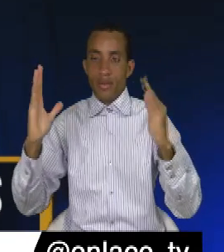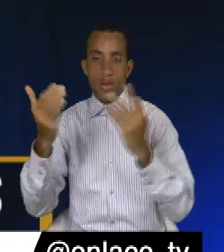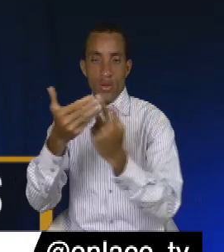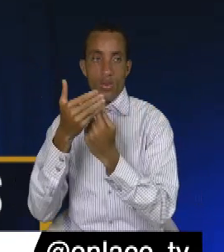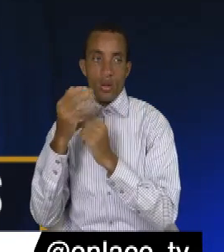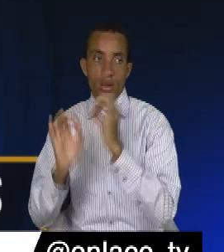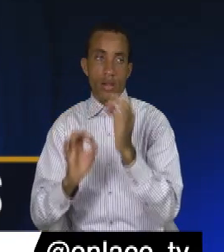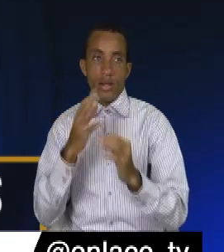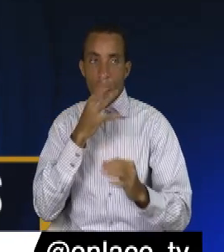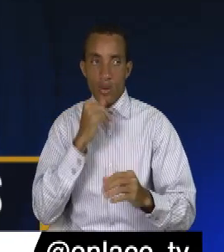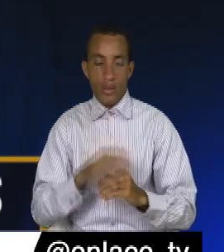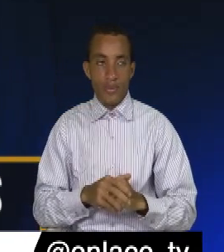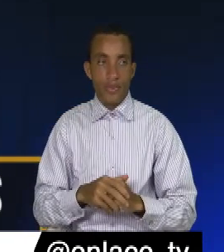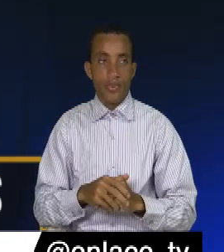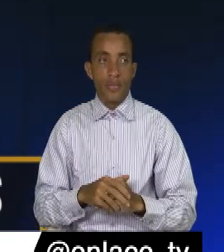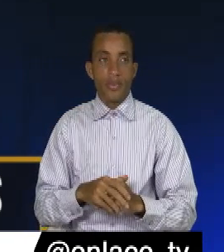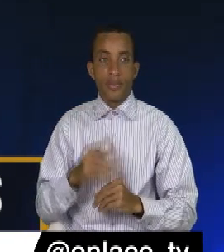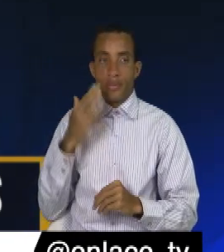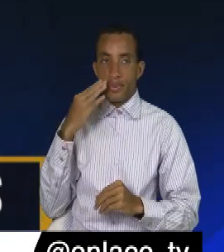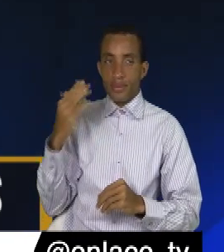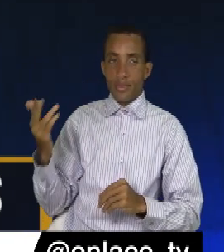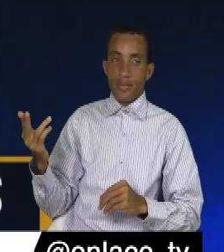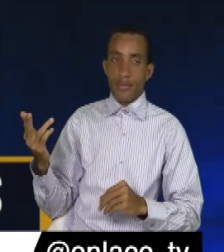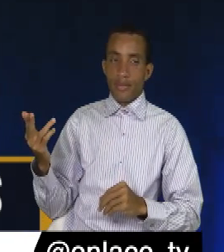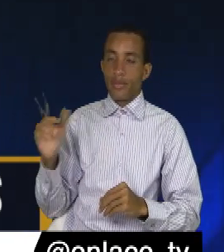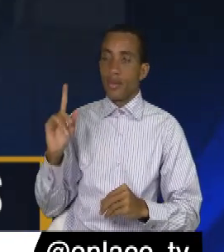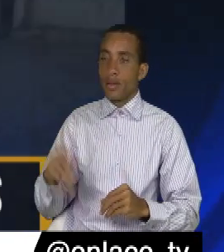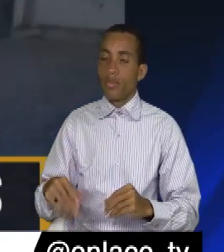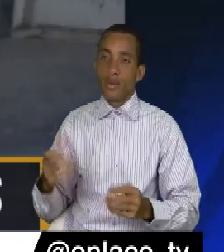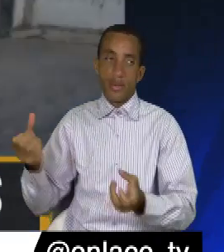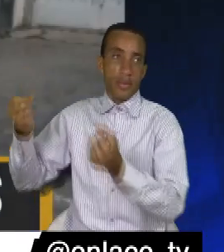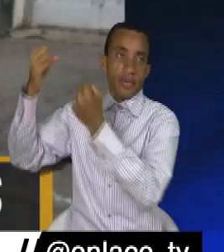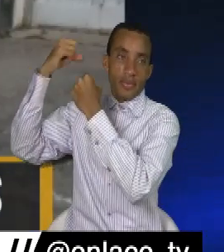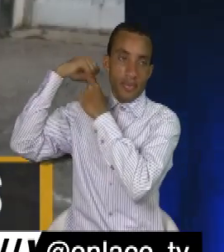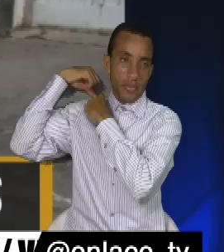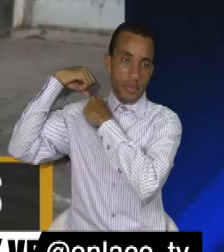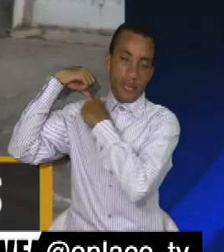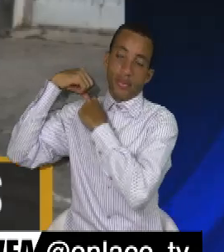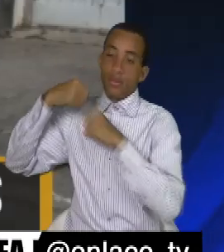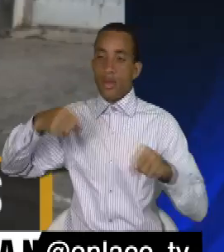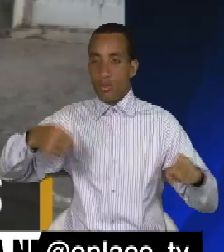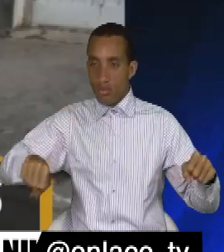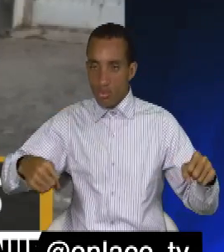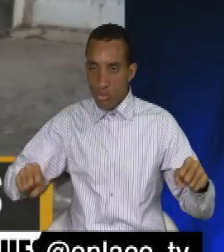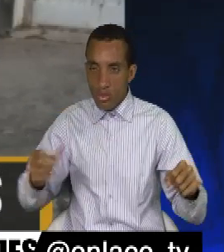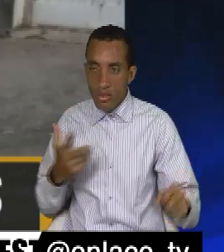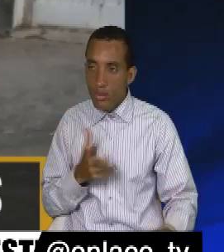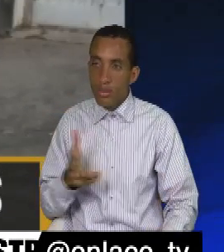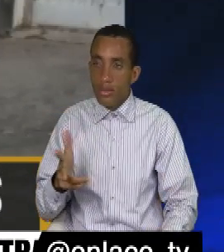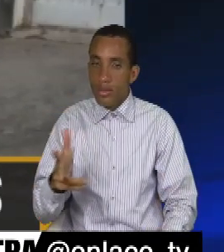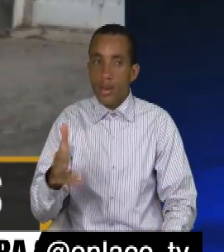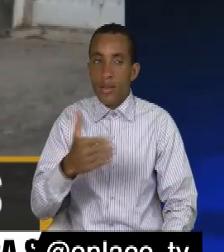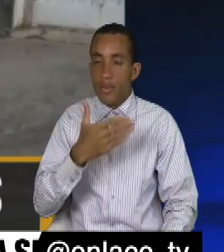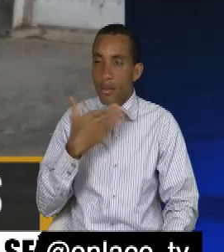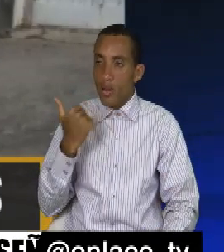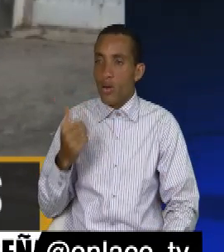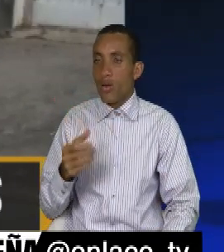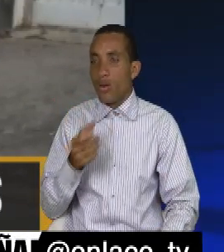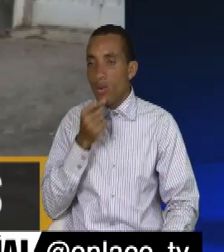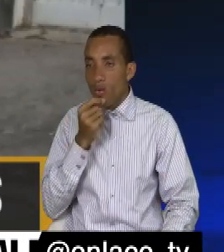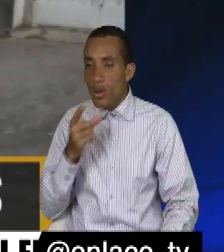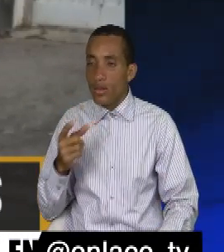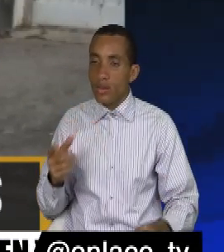otra fotografía de reportero ciudadano se muestra cómo es transportada una carreta en una motocicleta. Para el reportero era mejor y más fácil llevar